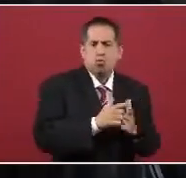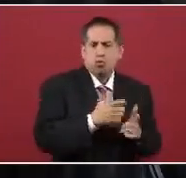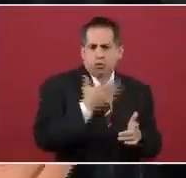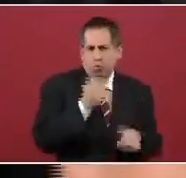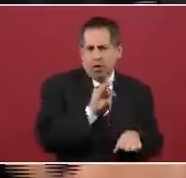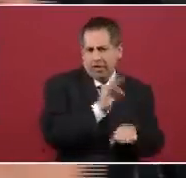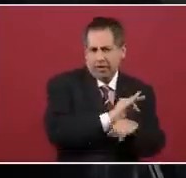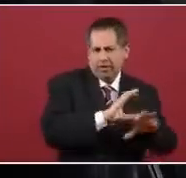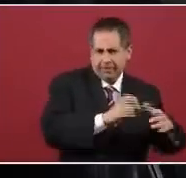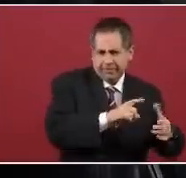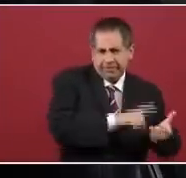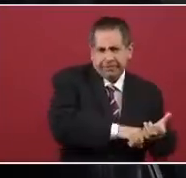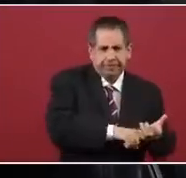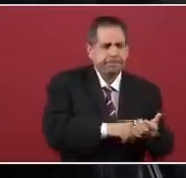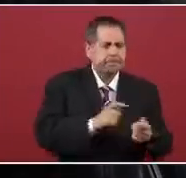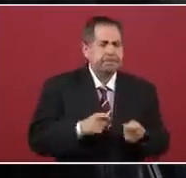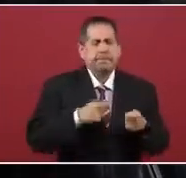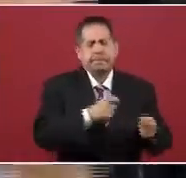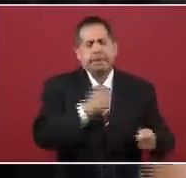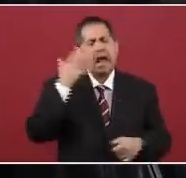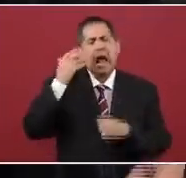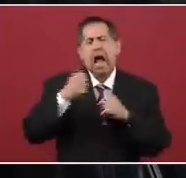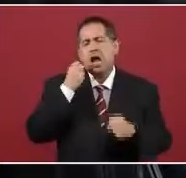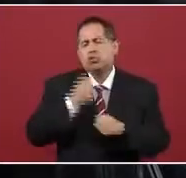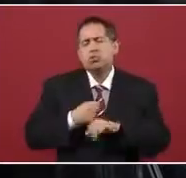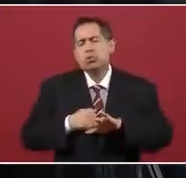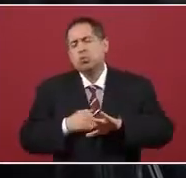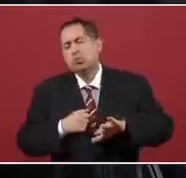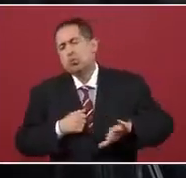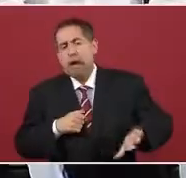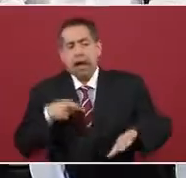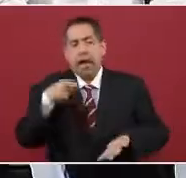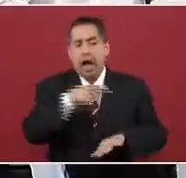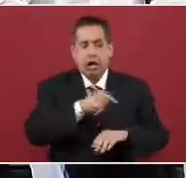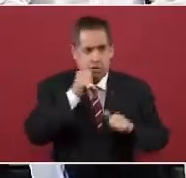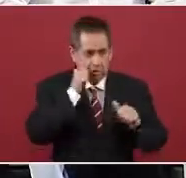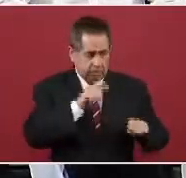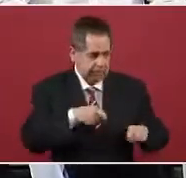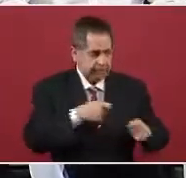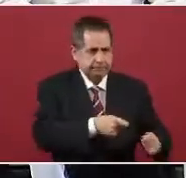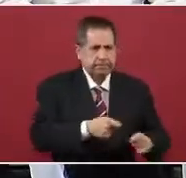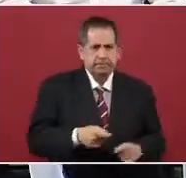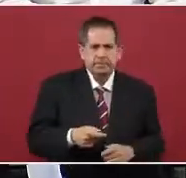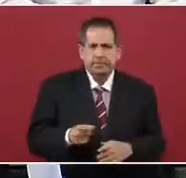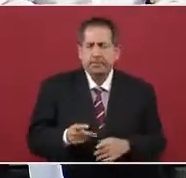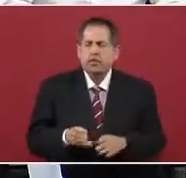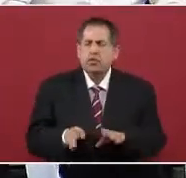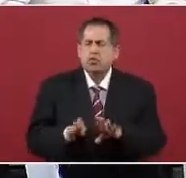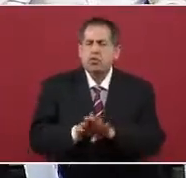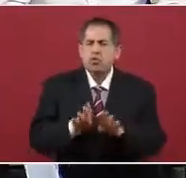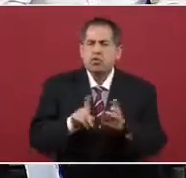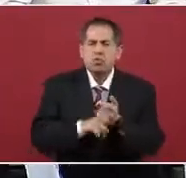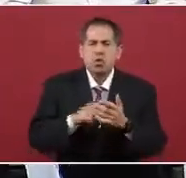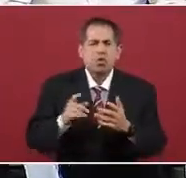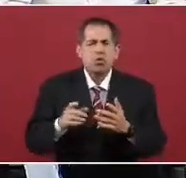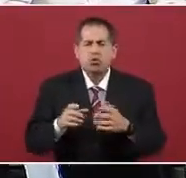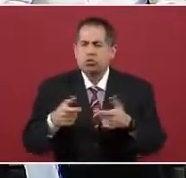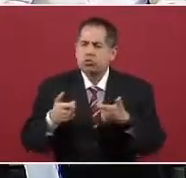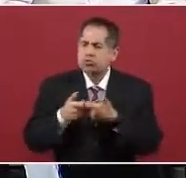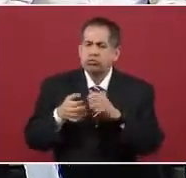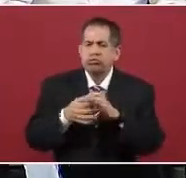desatendidos que de décadas han sido olvidados. ¿Cómo va a incorporar el ahorro de las